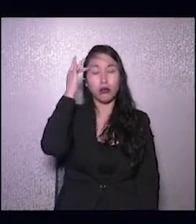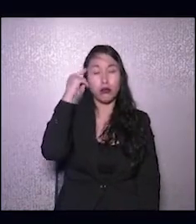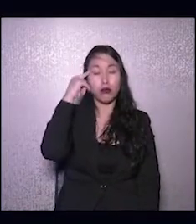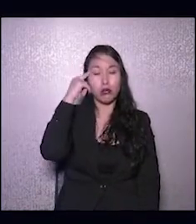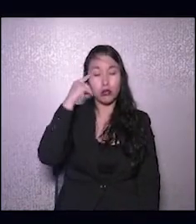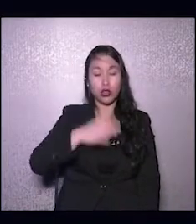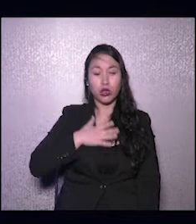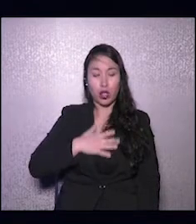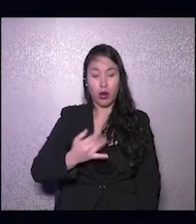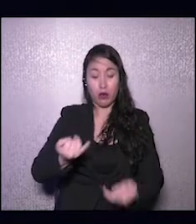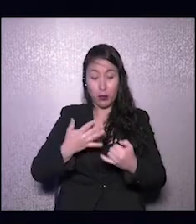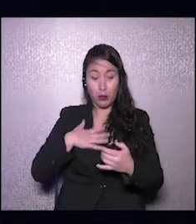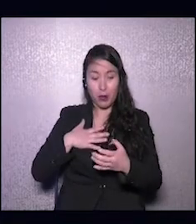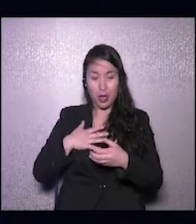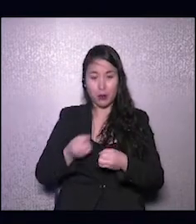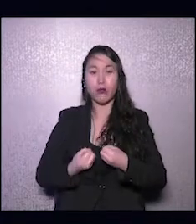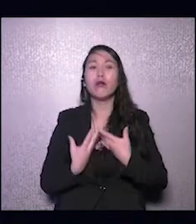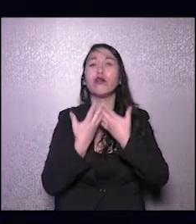datos.